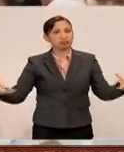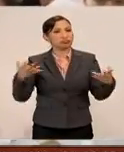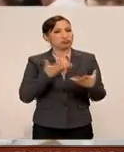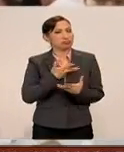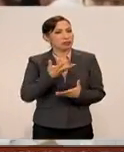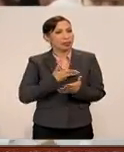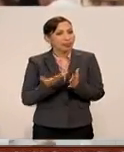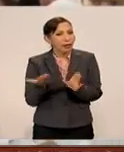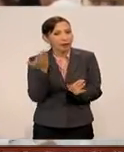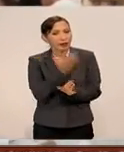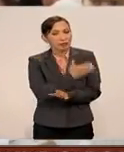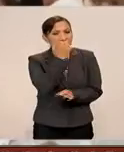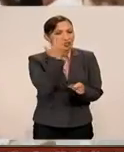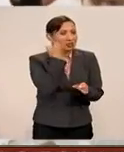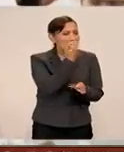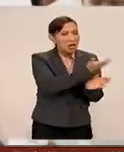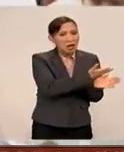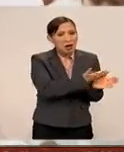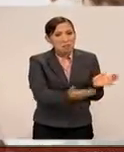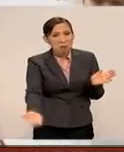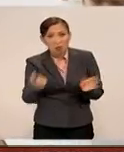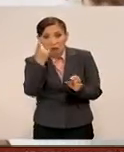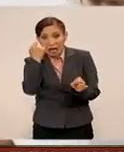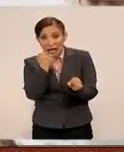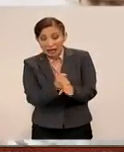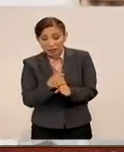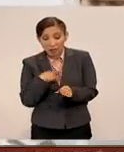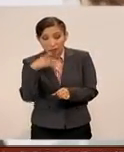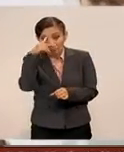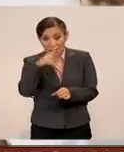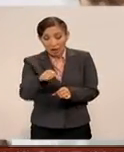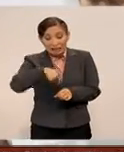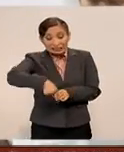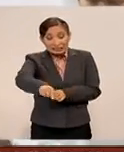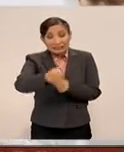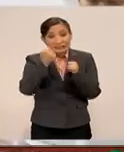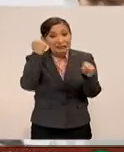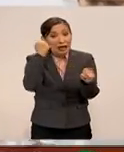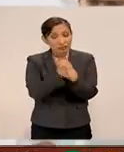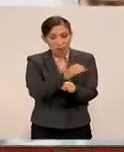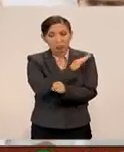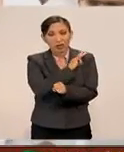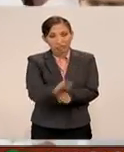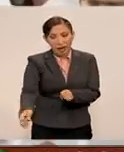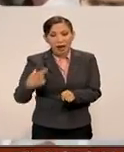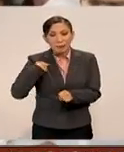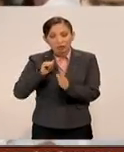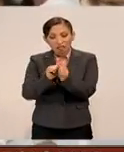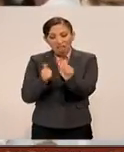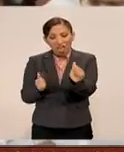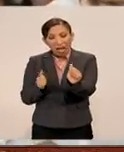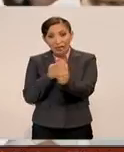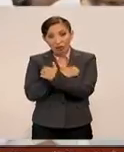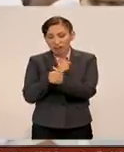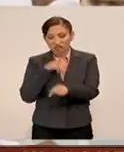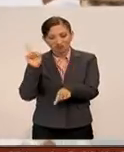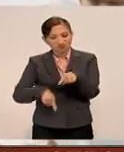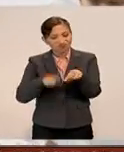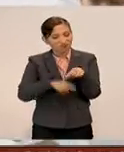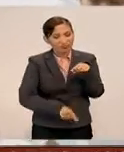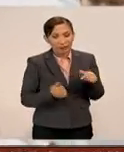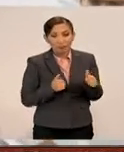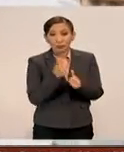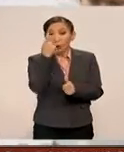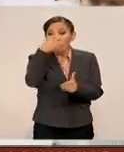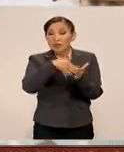tenido en mucho tiempo anual en el país, es que en este año podamos sacar del rezago educativo a más